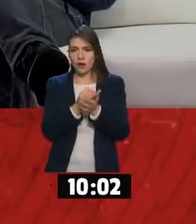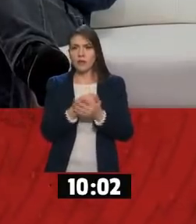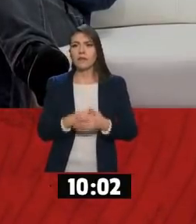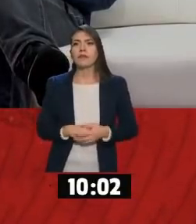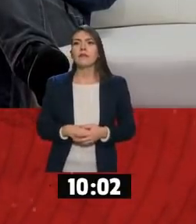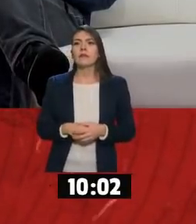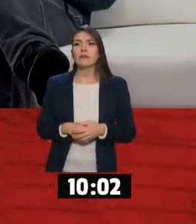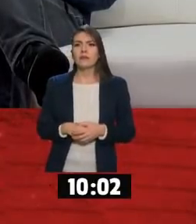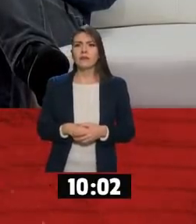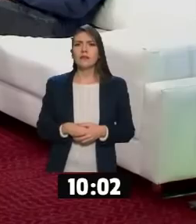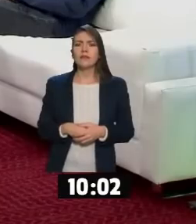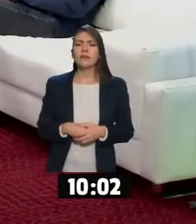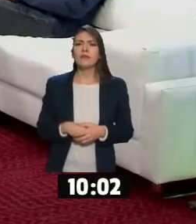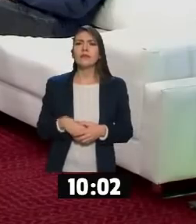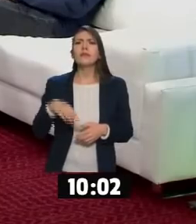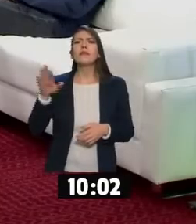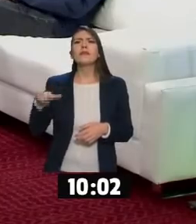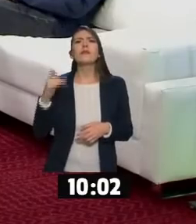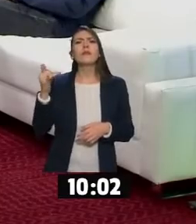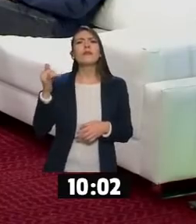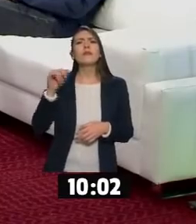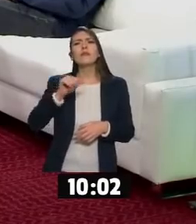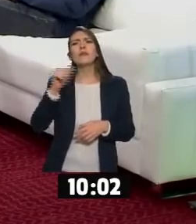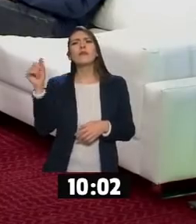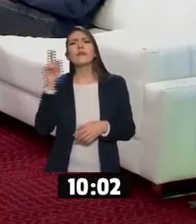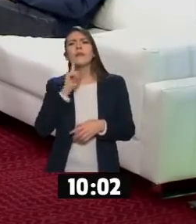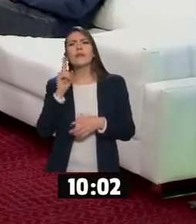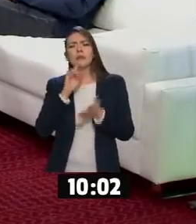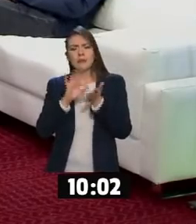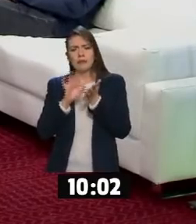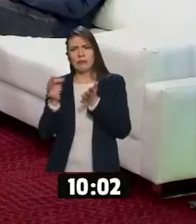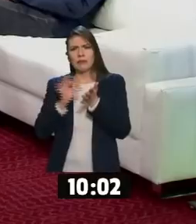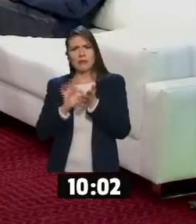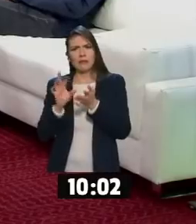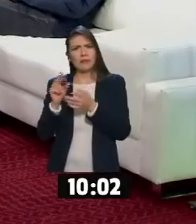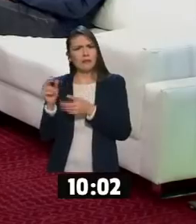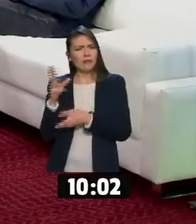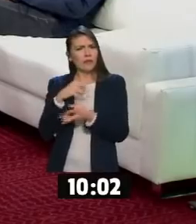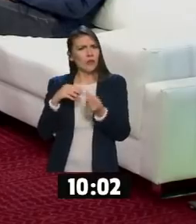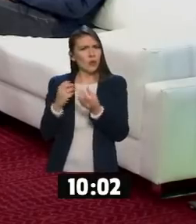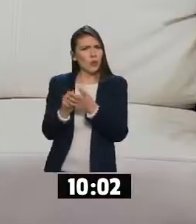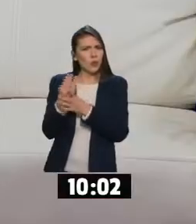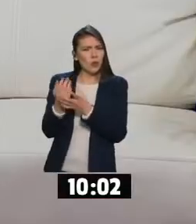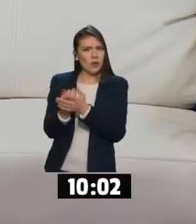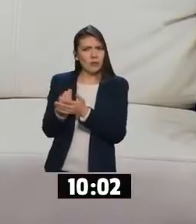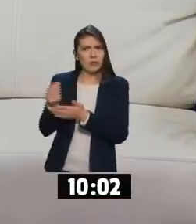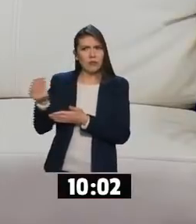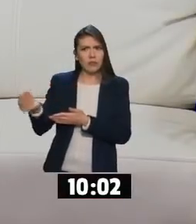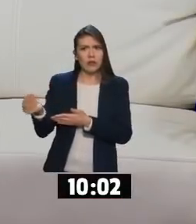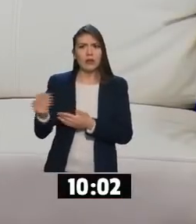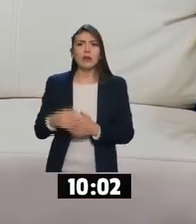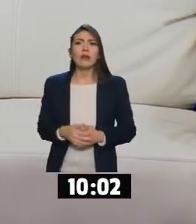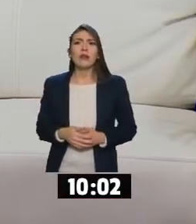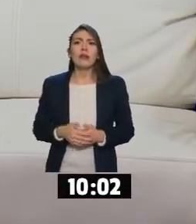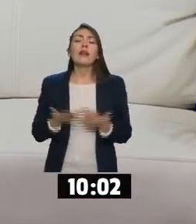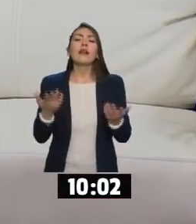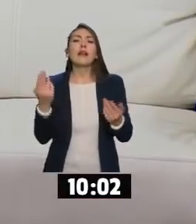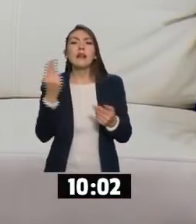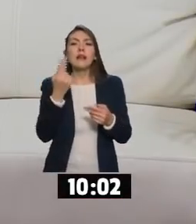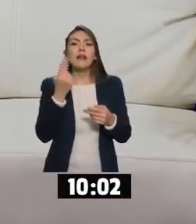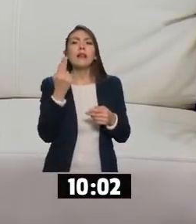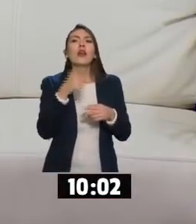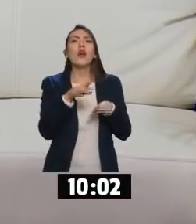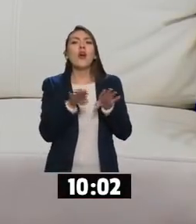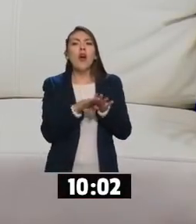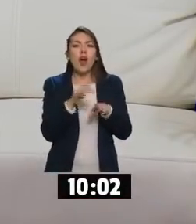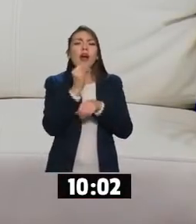eso también. Oye, ¿no se lo van a reponer a la pesista? Y seguramente sí, pero todavía no se pronuncia porque obviamente tienen que investigar. Sí, porque se